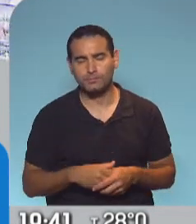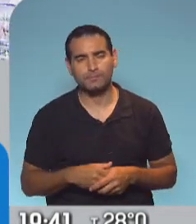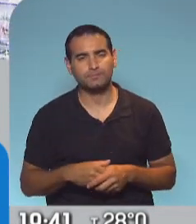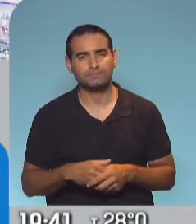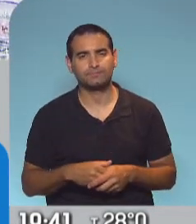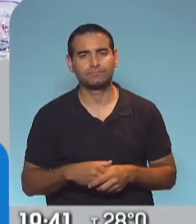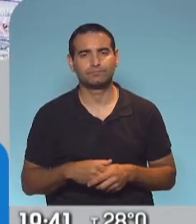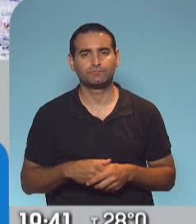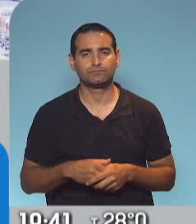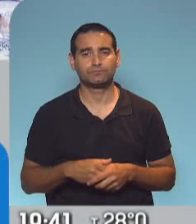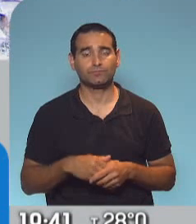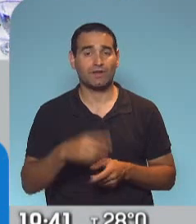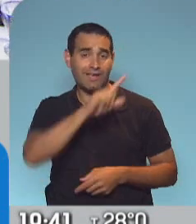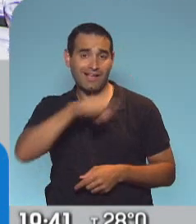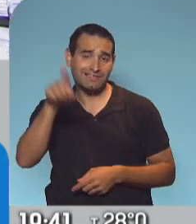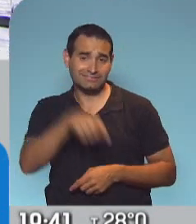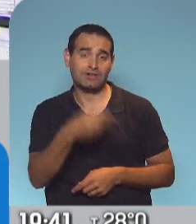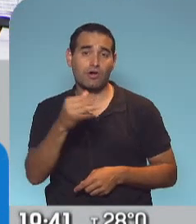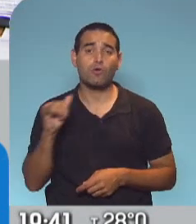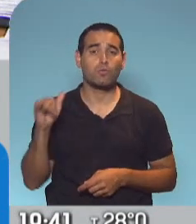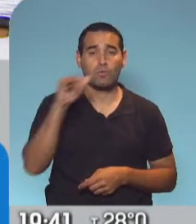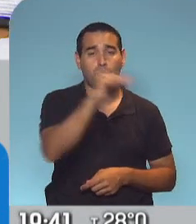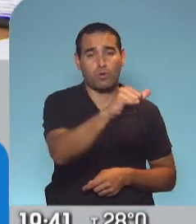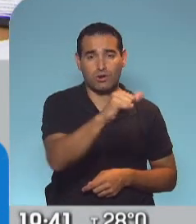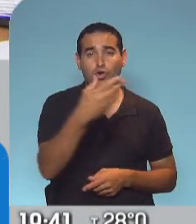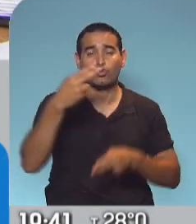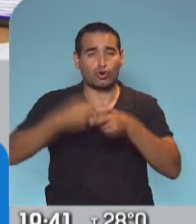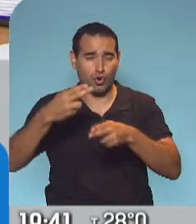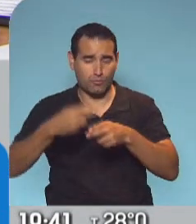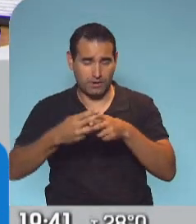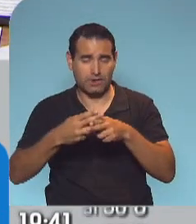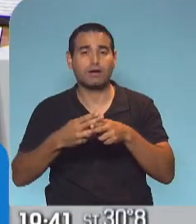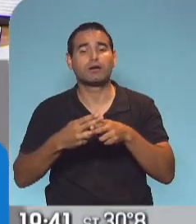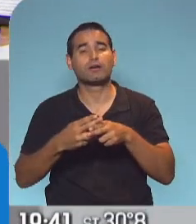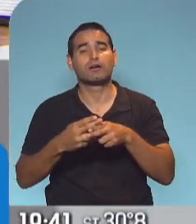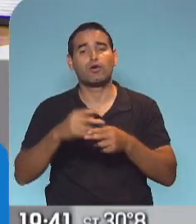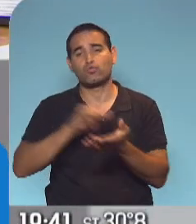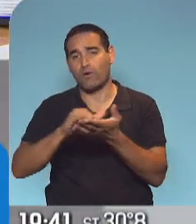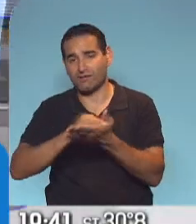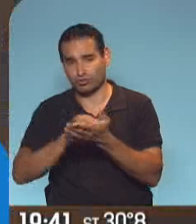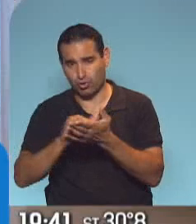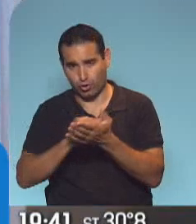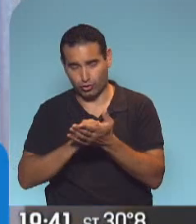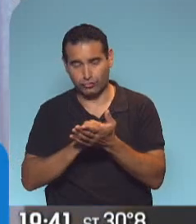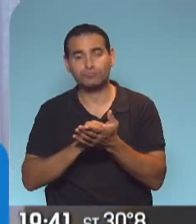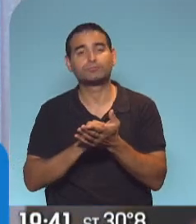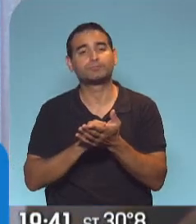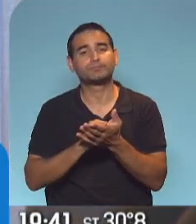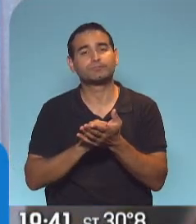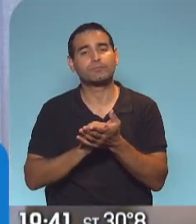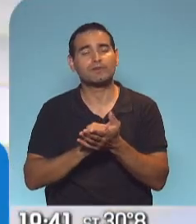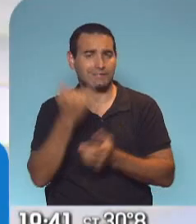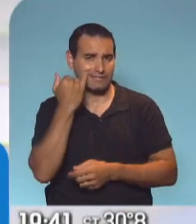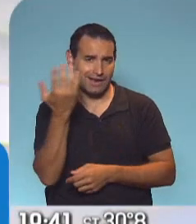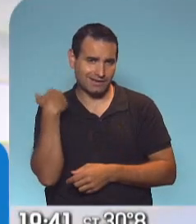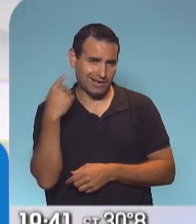Lo que veníamos cancelando eran vuelos a Roma y a Nueva York que teníamos